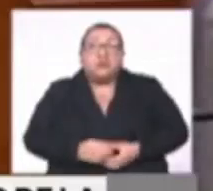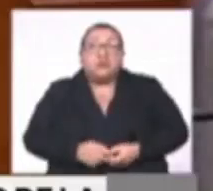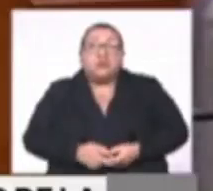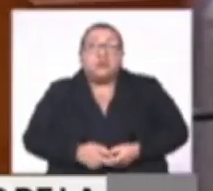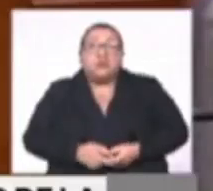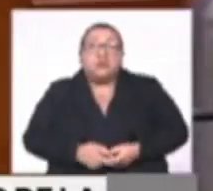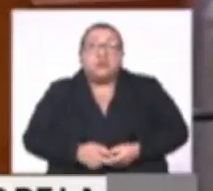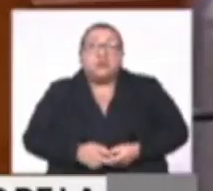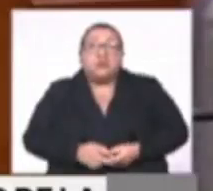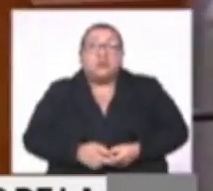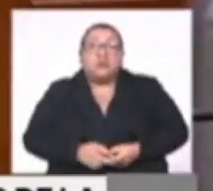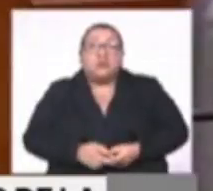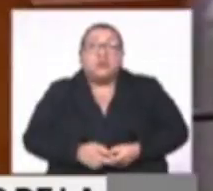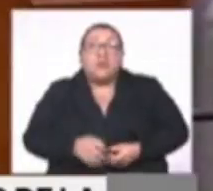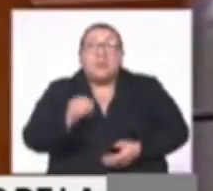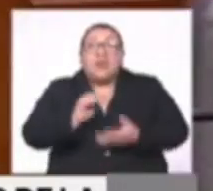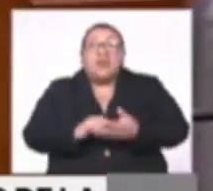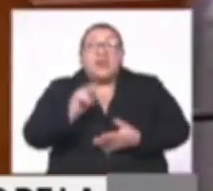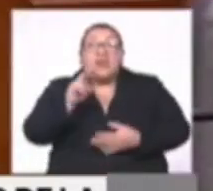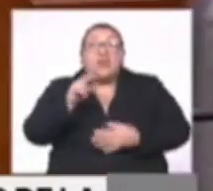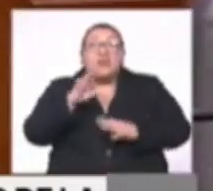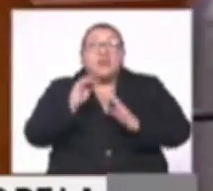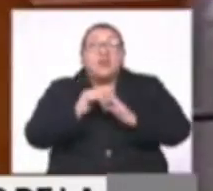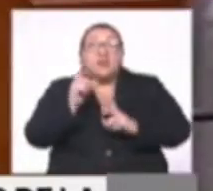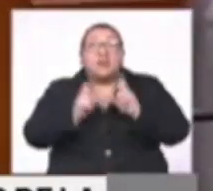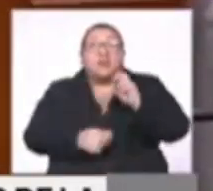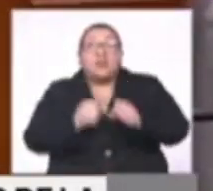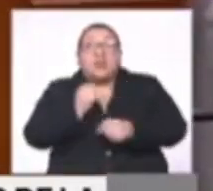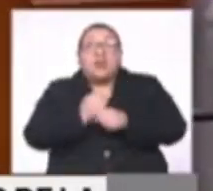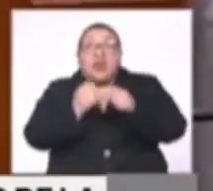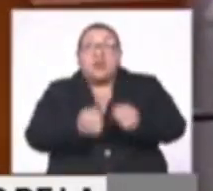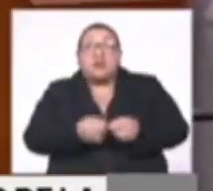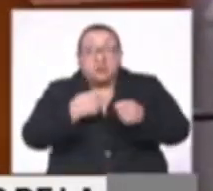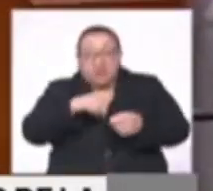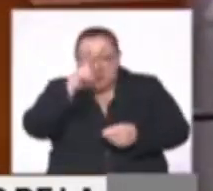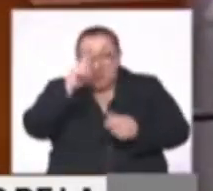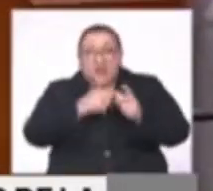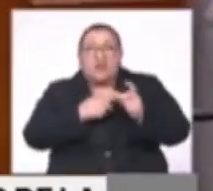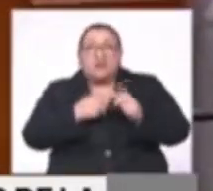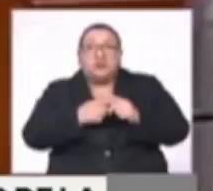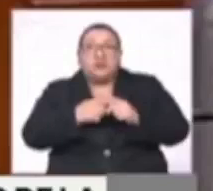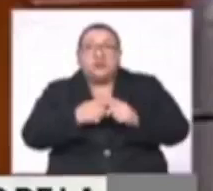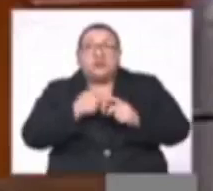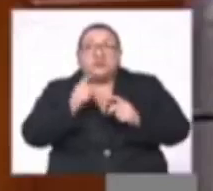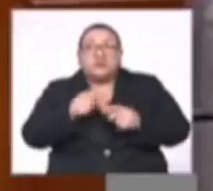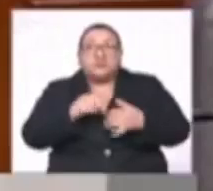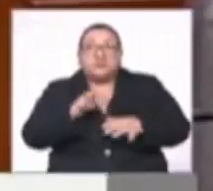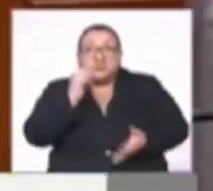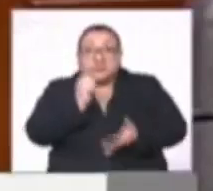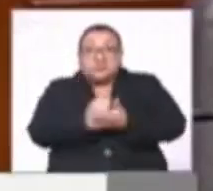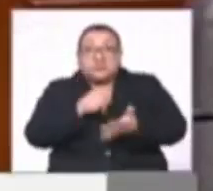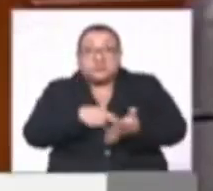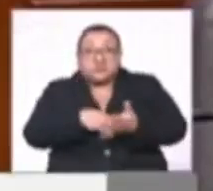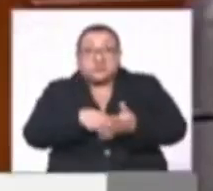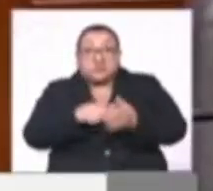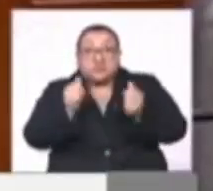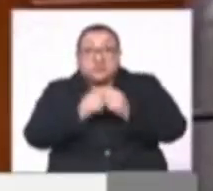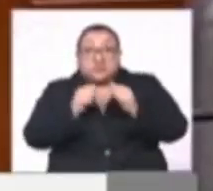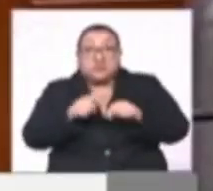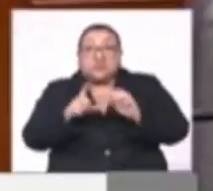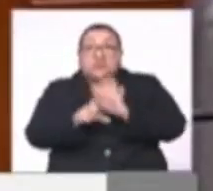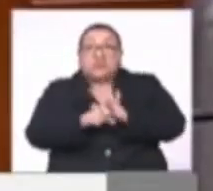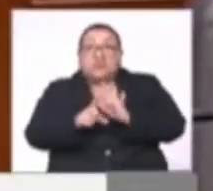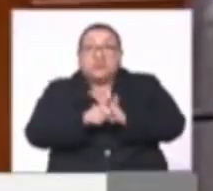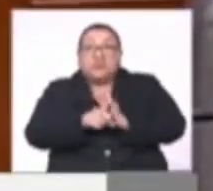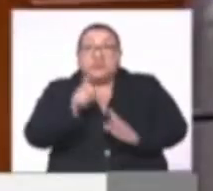más de 2 millones de agricultores de nuestro país. En ese sentido, de aprobarse la presente ley,